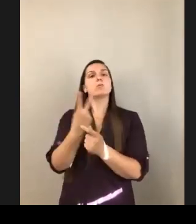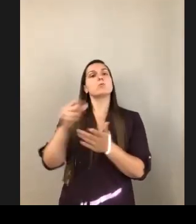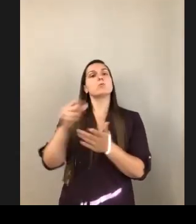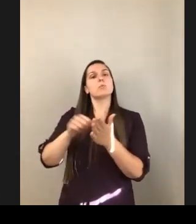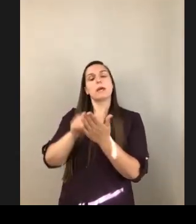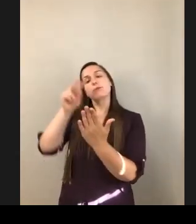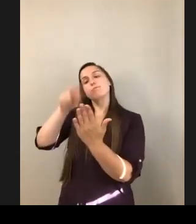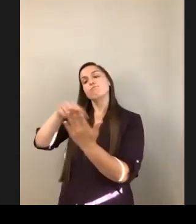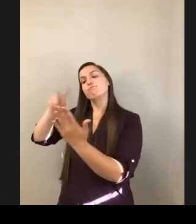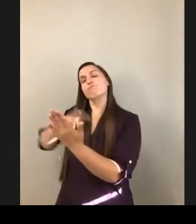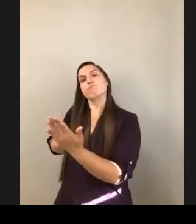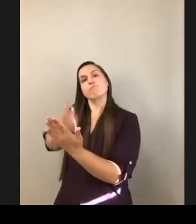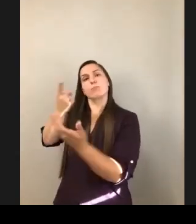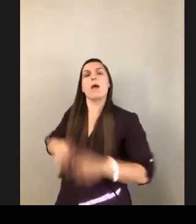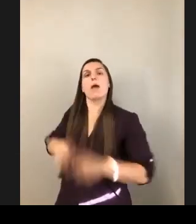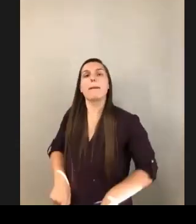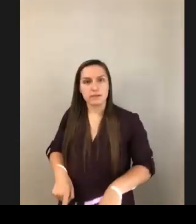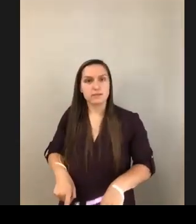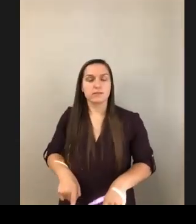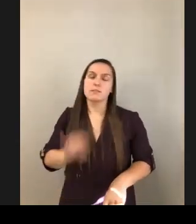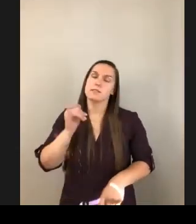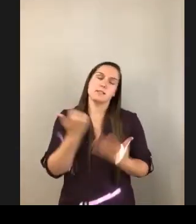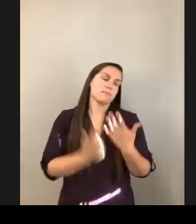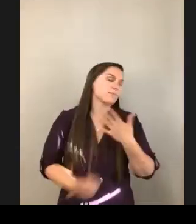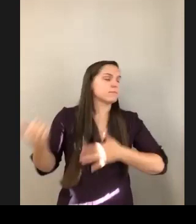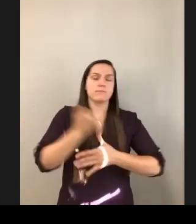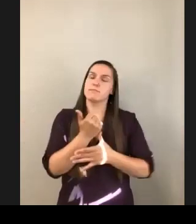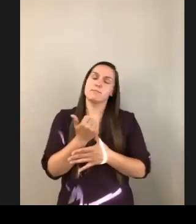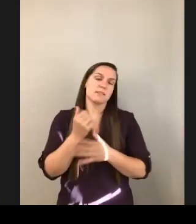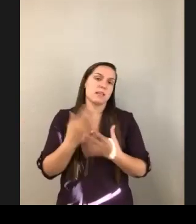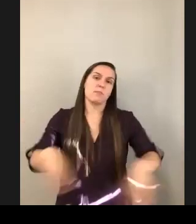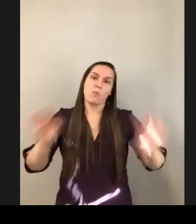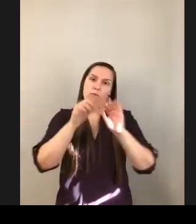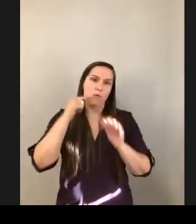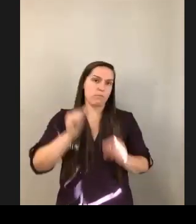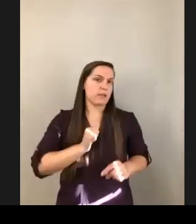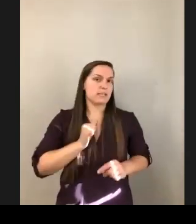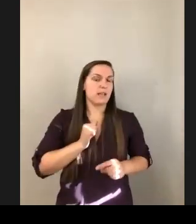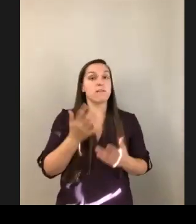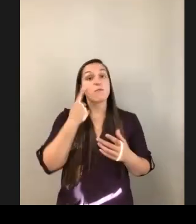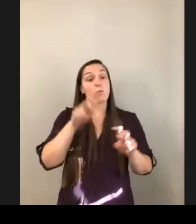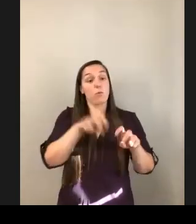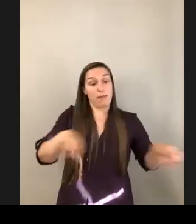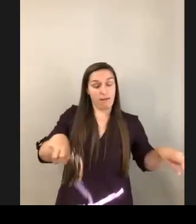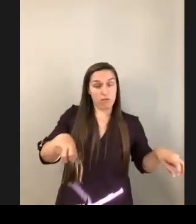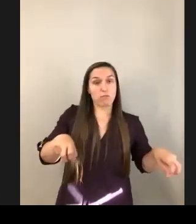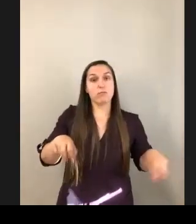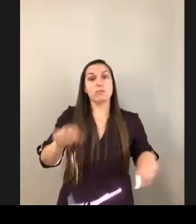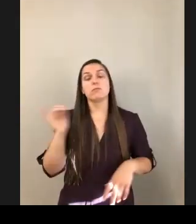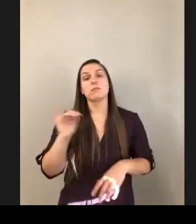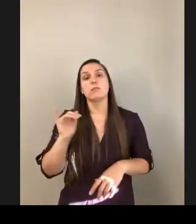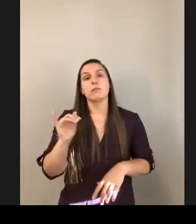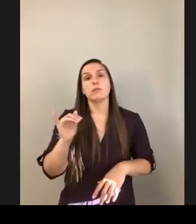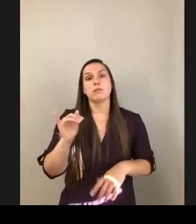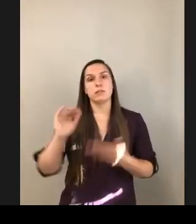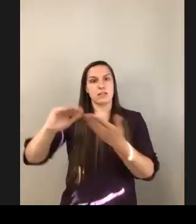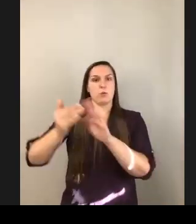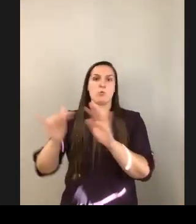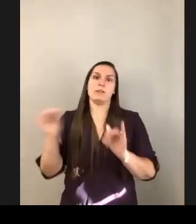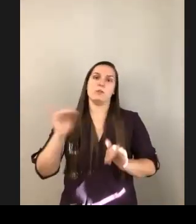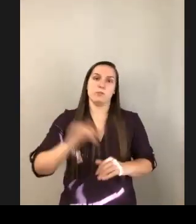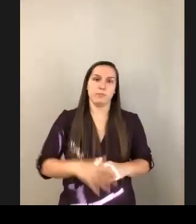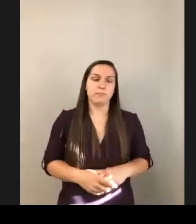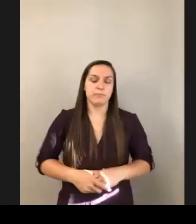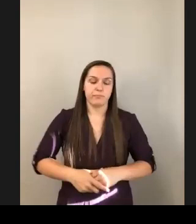páginas. La transparencia es muy importante para mí en cuanto en términos del panel y